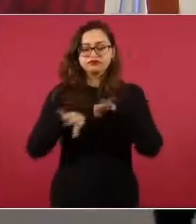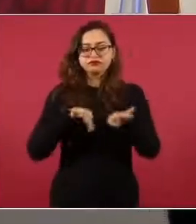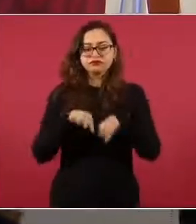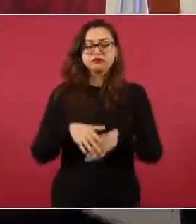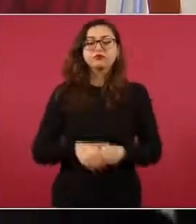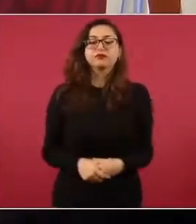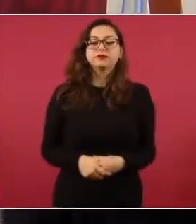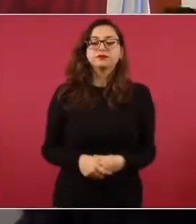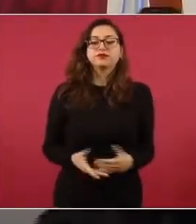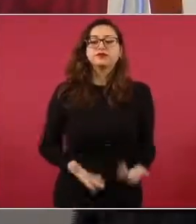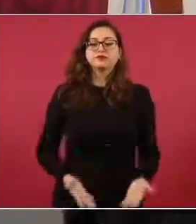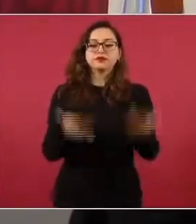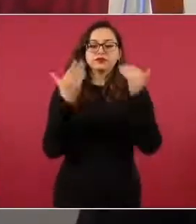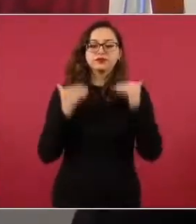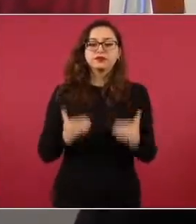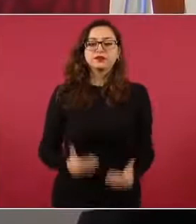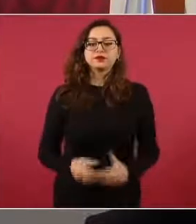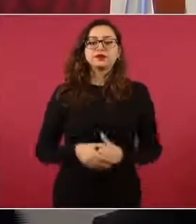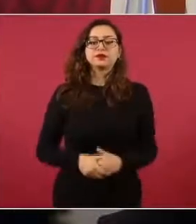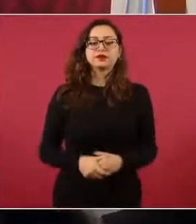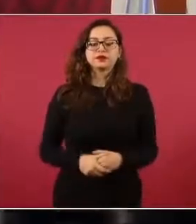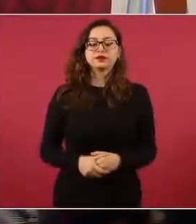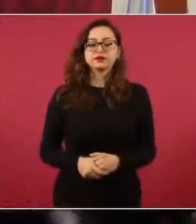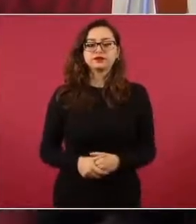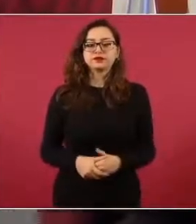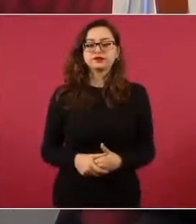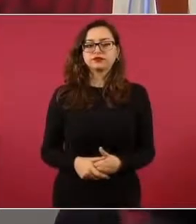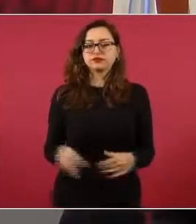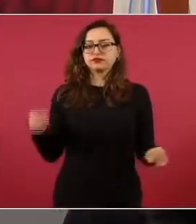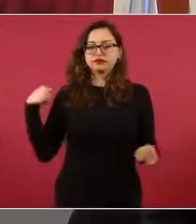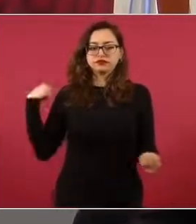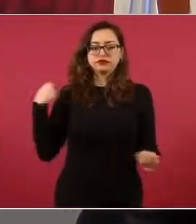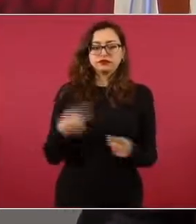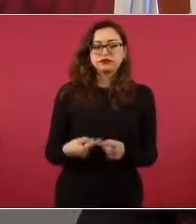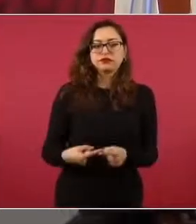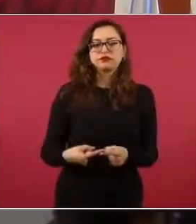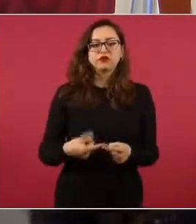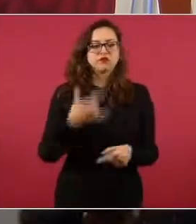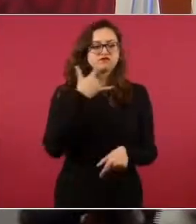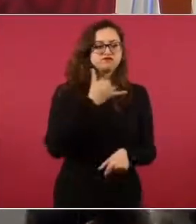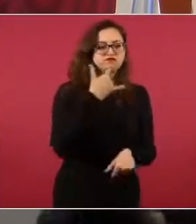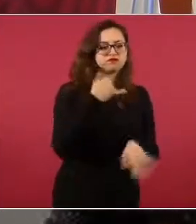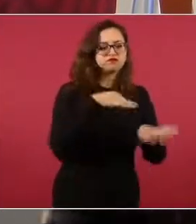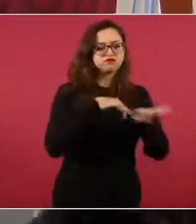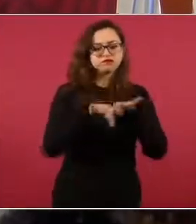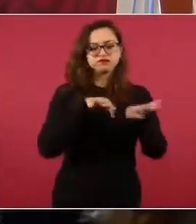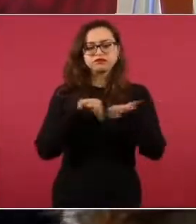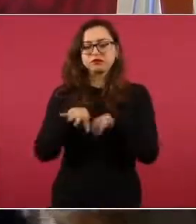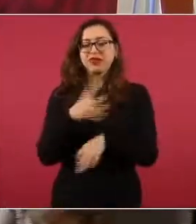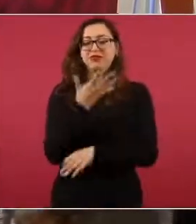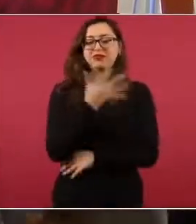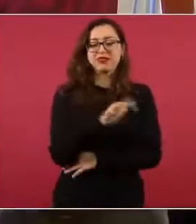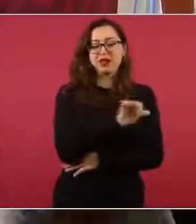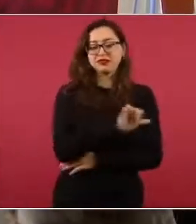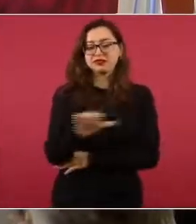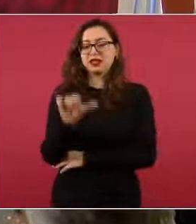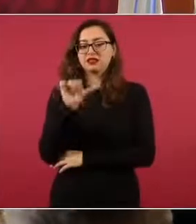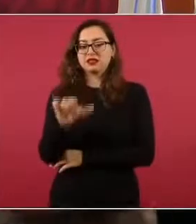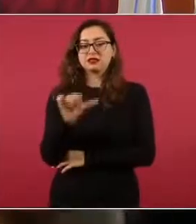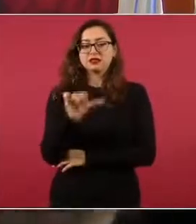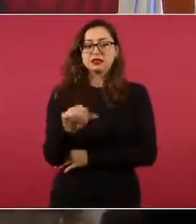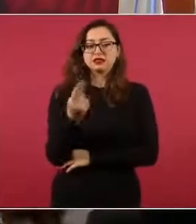Como resultado de las acciones de seguridad del día 10 al 16 de